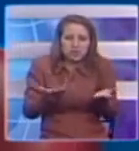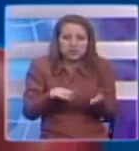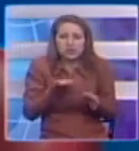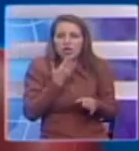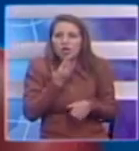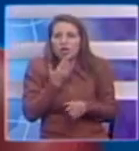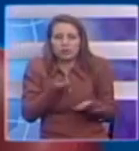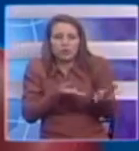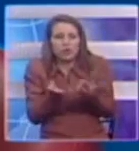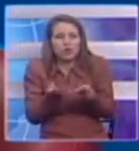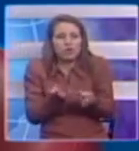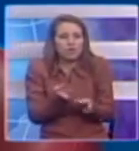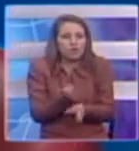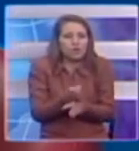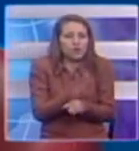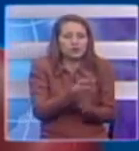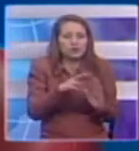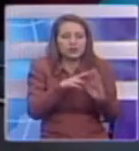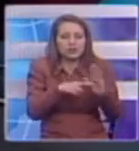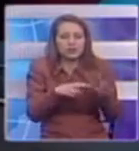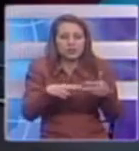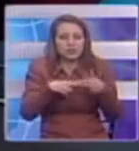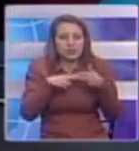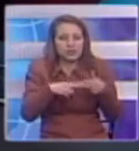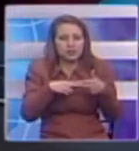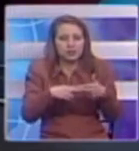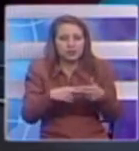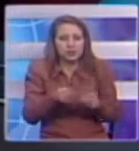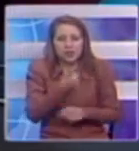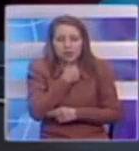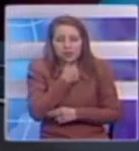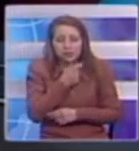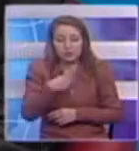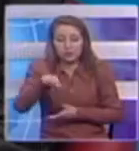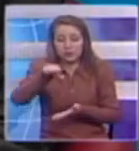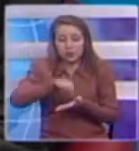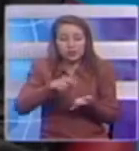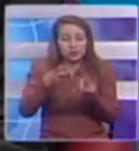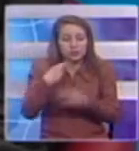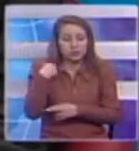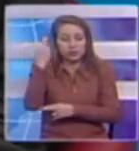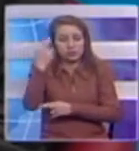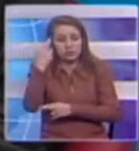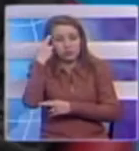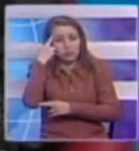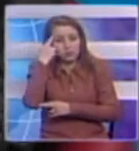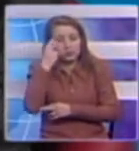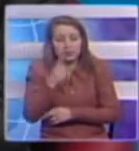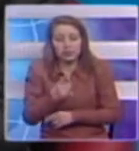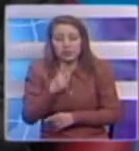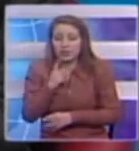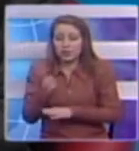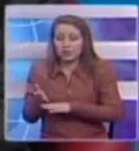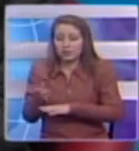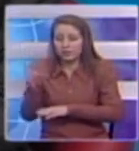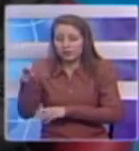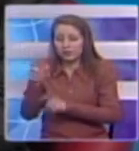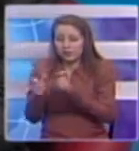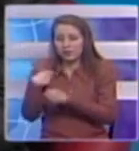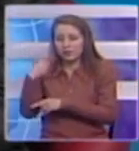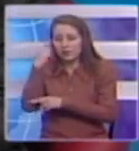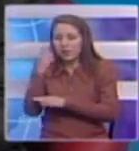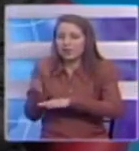la manera en que se está operando el recurso hídrico. La ciudadanía también debe tomar conciencia. Usted lo decía ahí en su